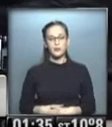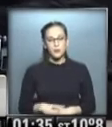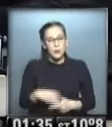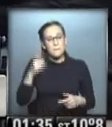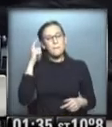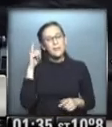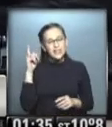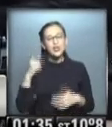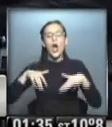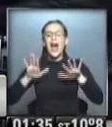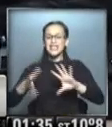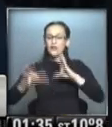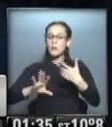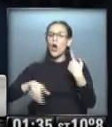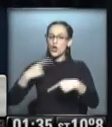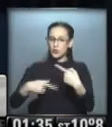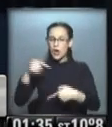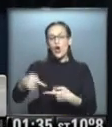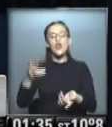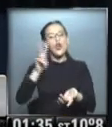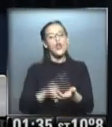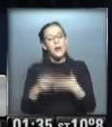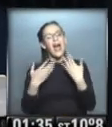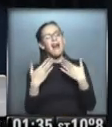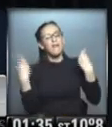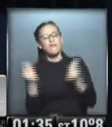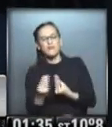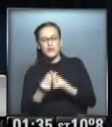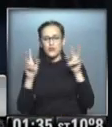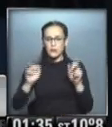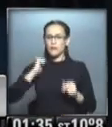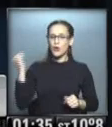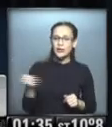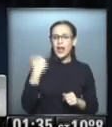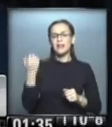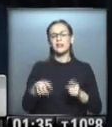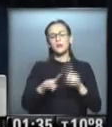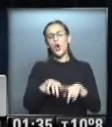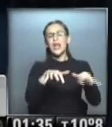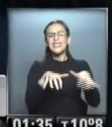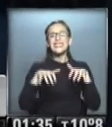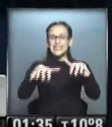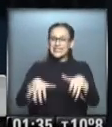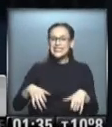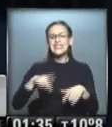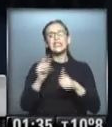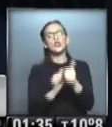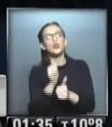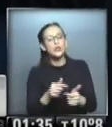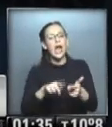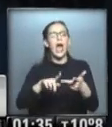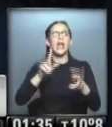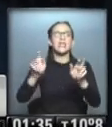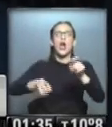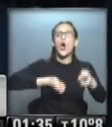este es el rumbo a seguir. Hoy nuevamente se han tratado muchísimos temas, temas industriales, temas agropecuarios, temas comerciales,